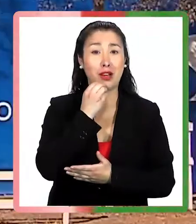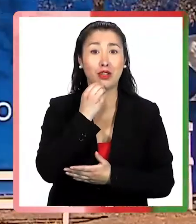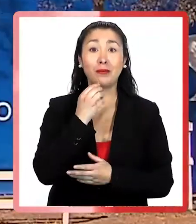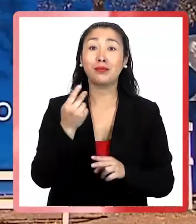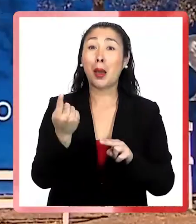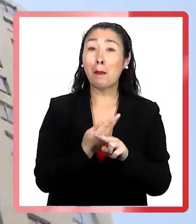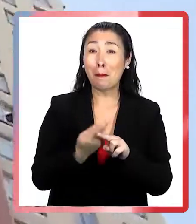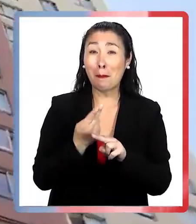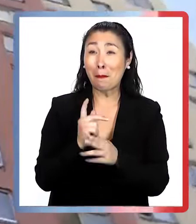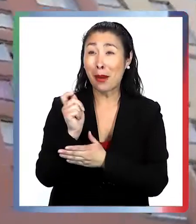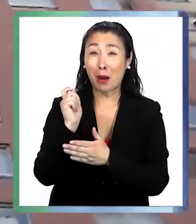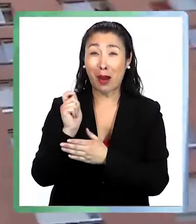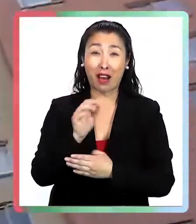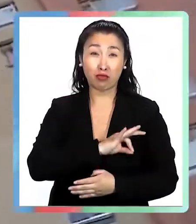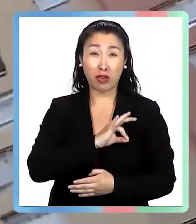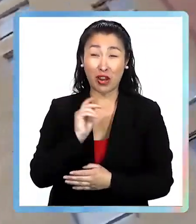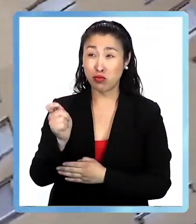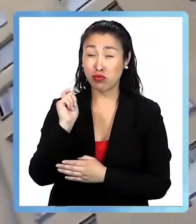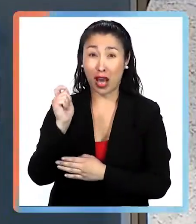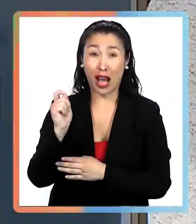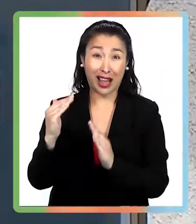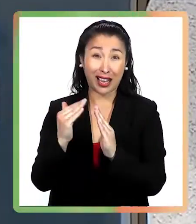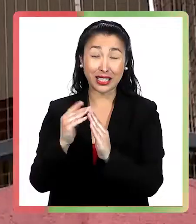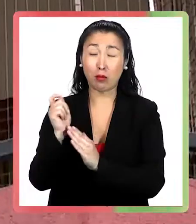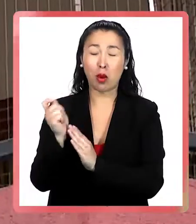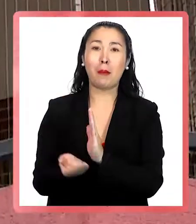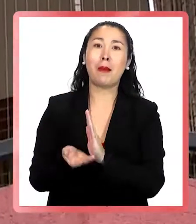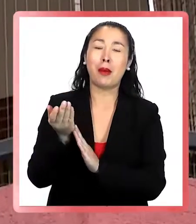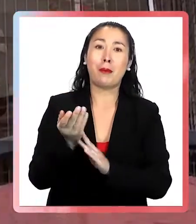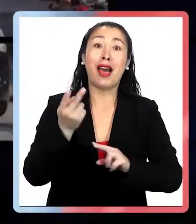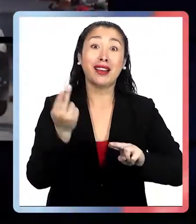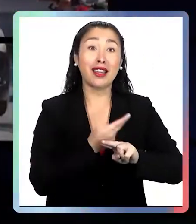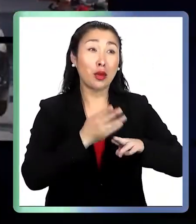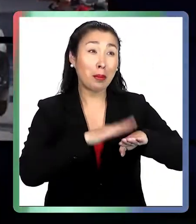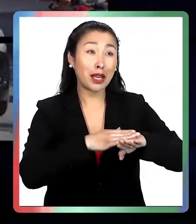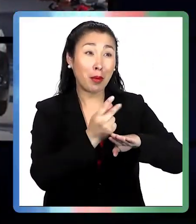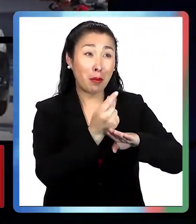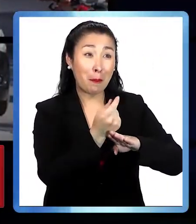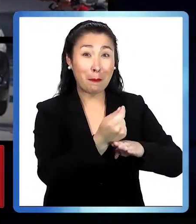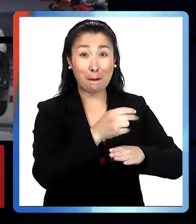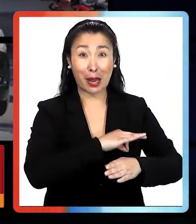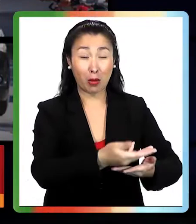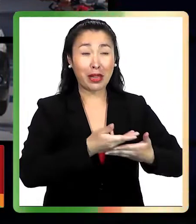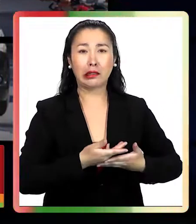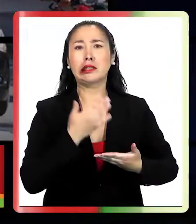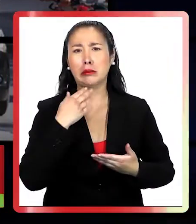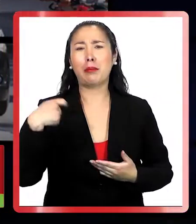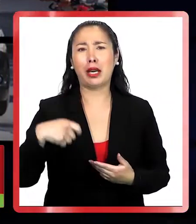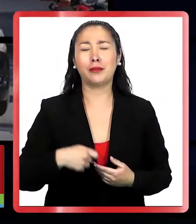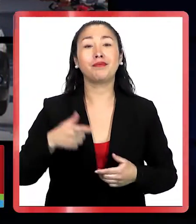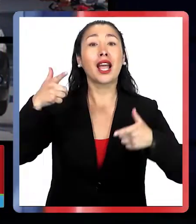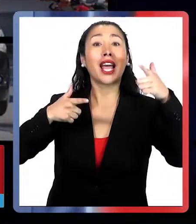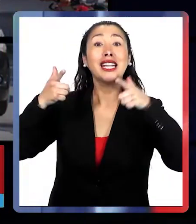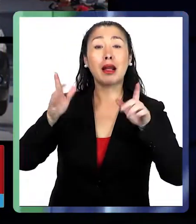los dividendos y seguirán encareciéndose también los créditos. En Talca, el gremio de los